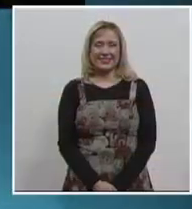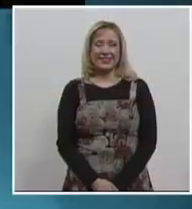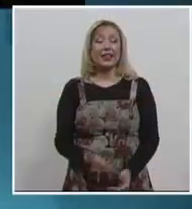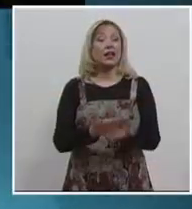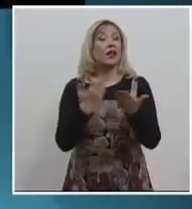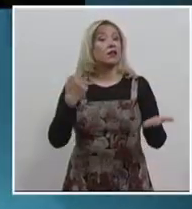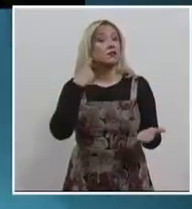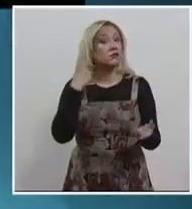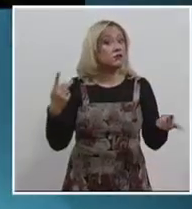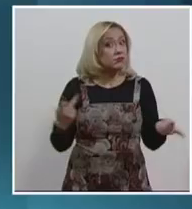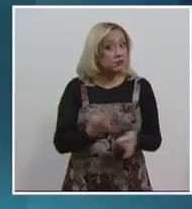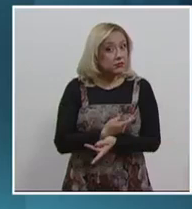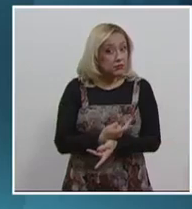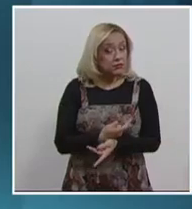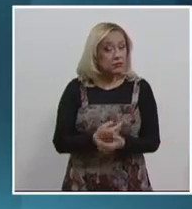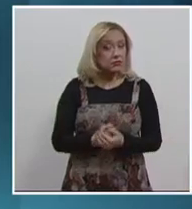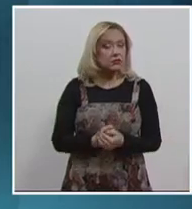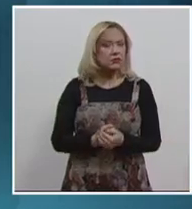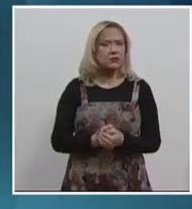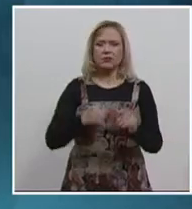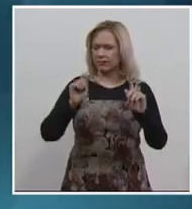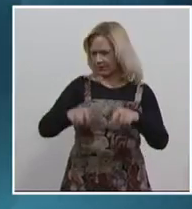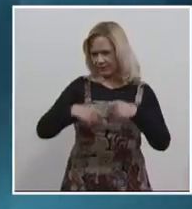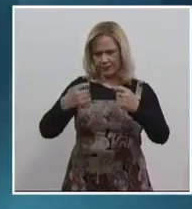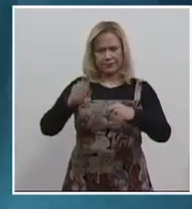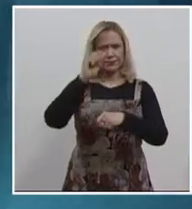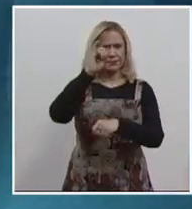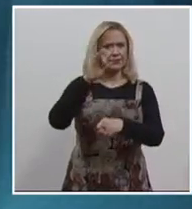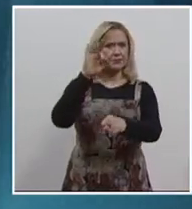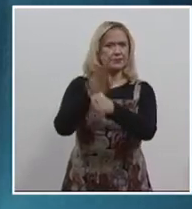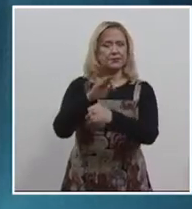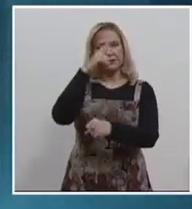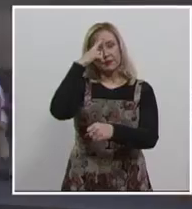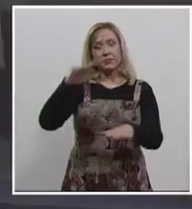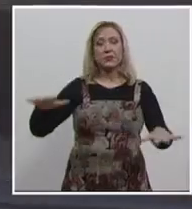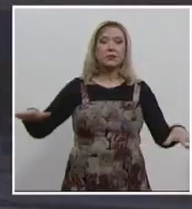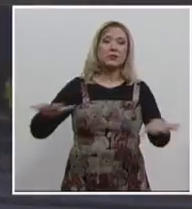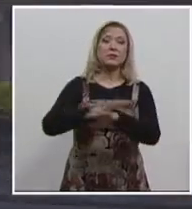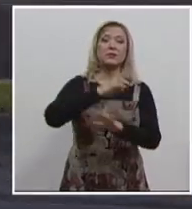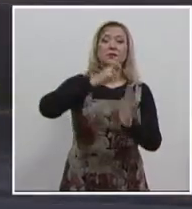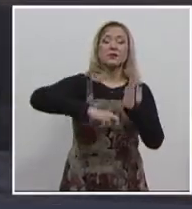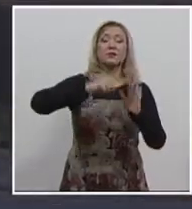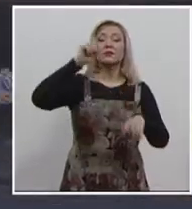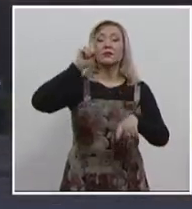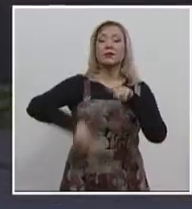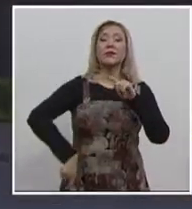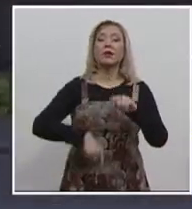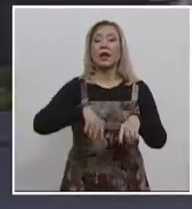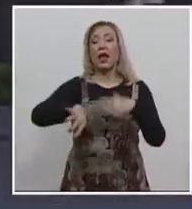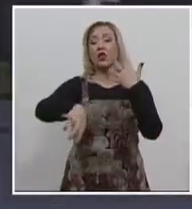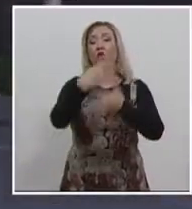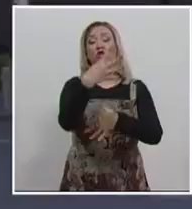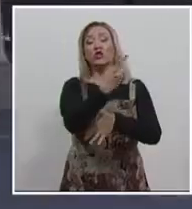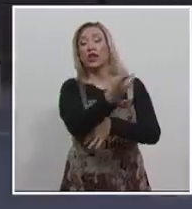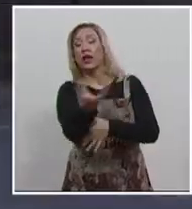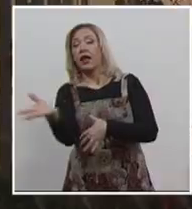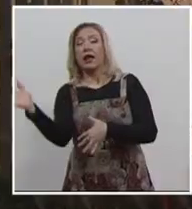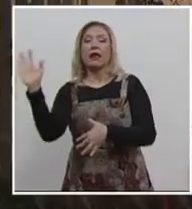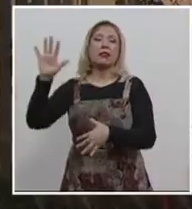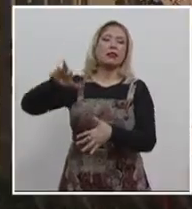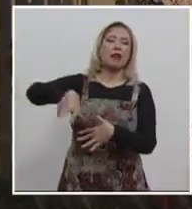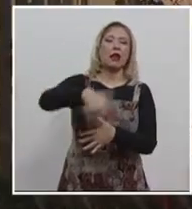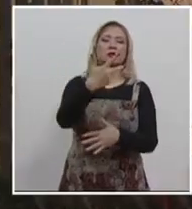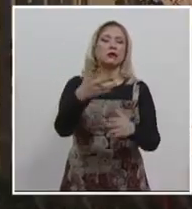Al regresar, otorgan suspensión definitiva contra reforma que elimina 13 fideicomisos de la